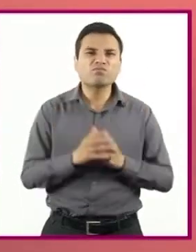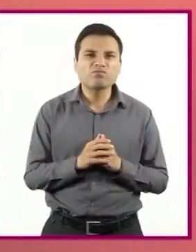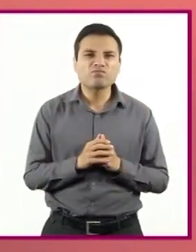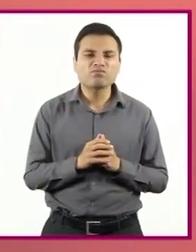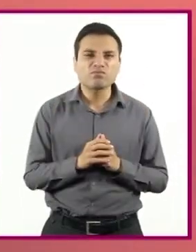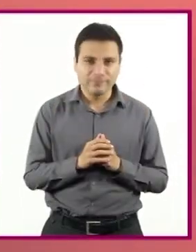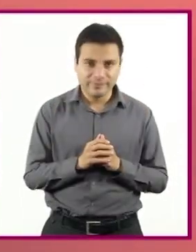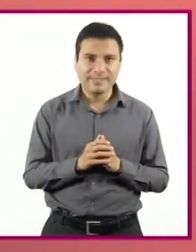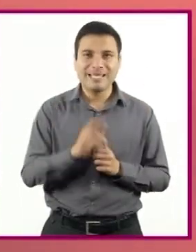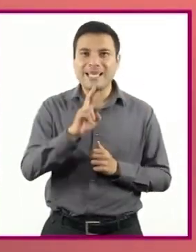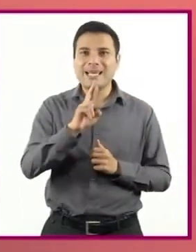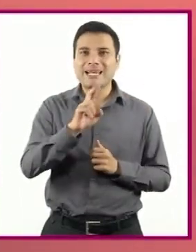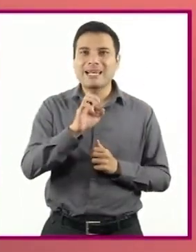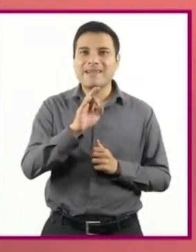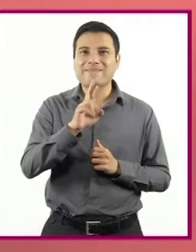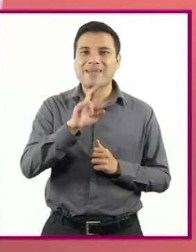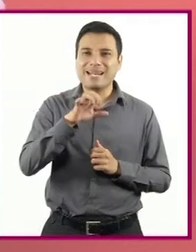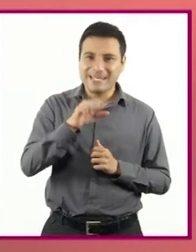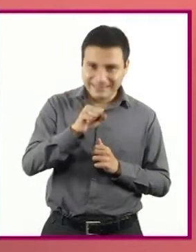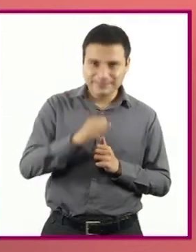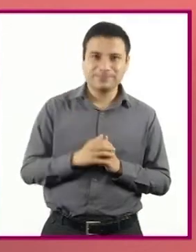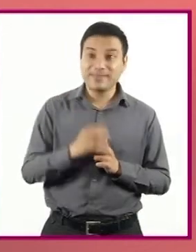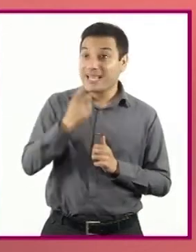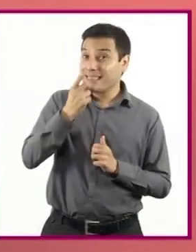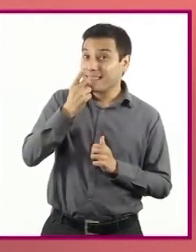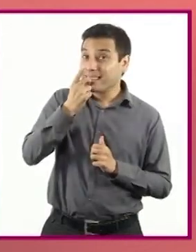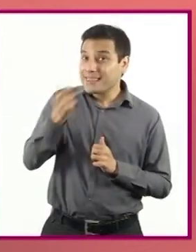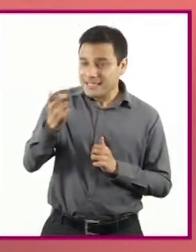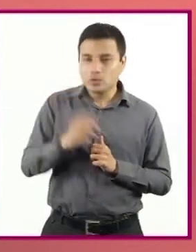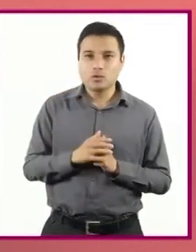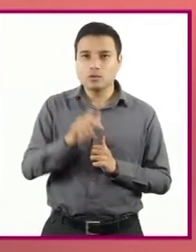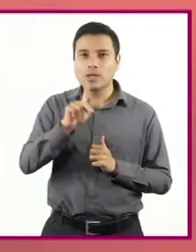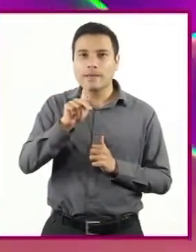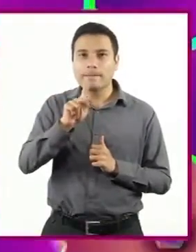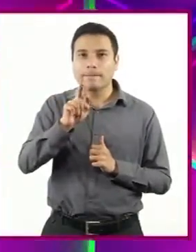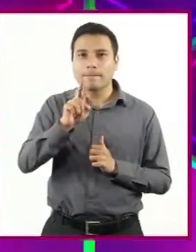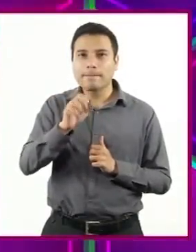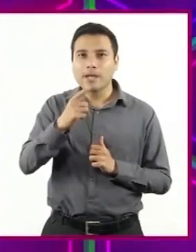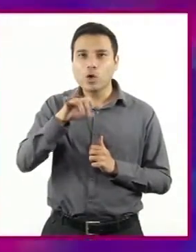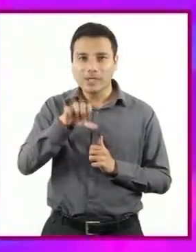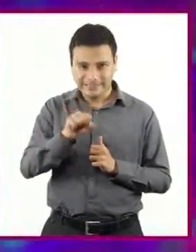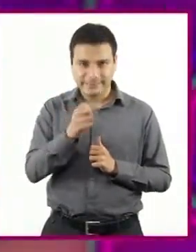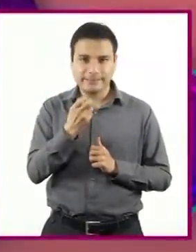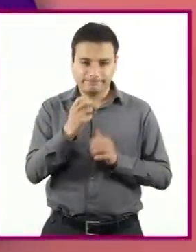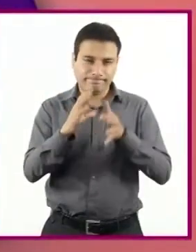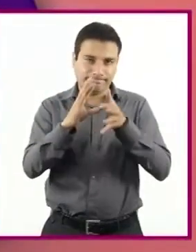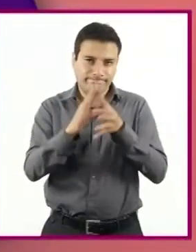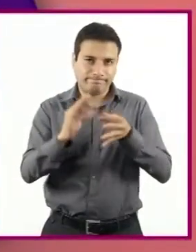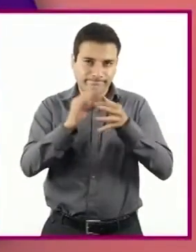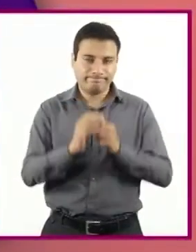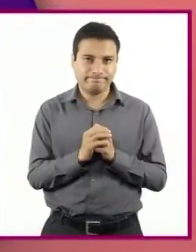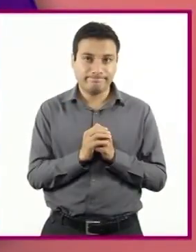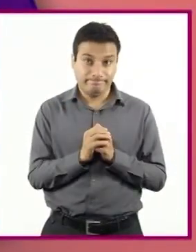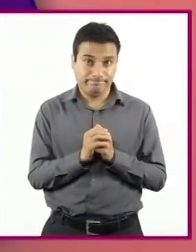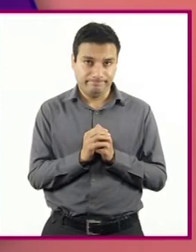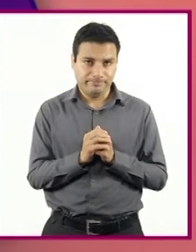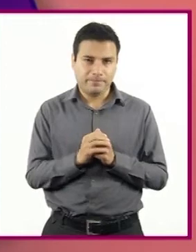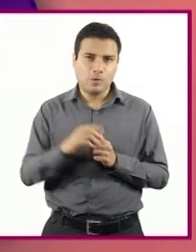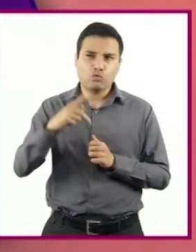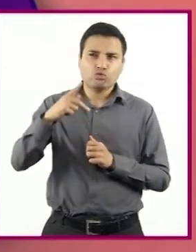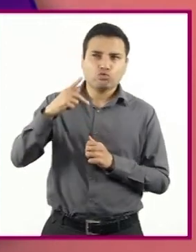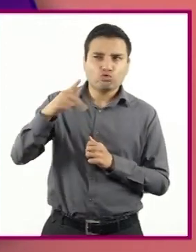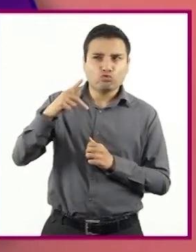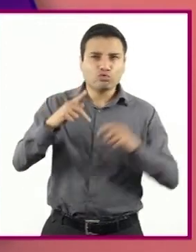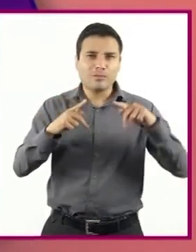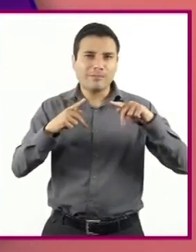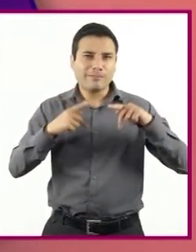Consulta refranes, dichos y pregones. Estará destinada a desarrollar el aprendizaje esperado, recopila y comparte refranes,